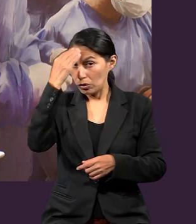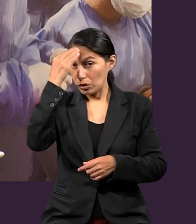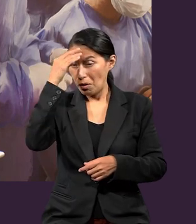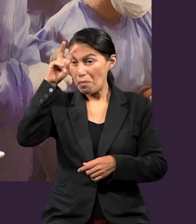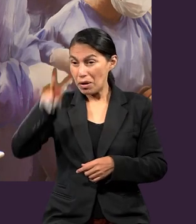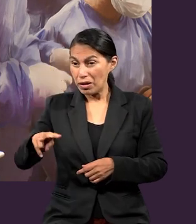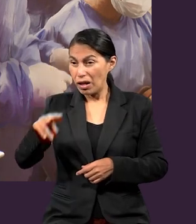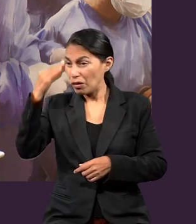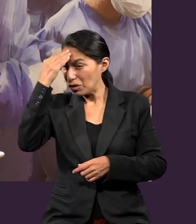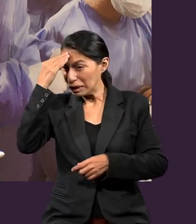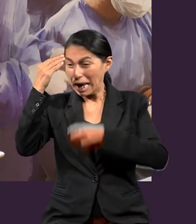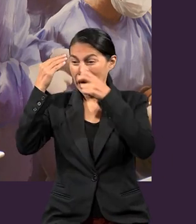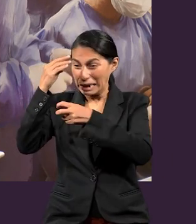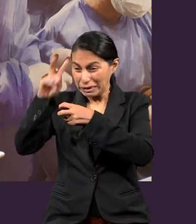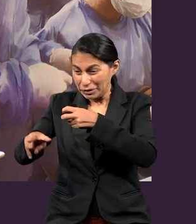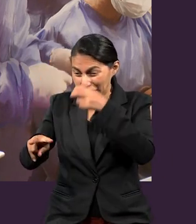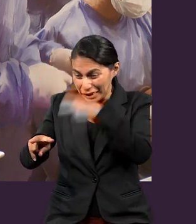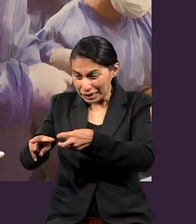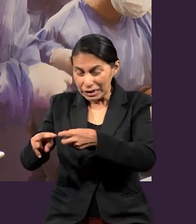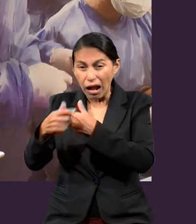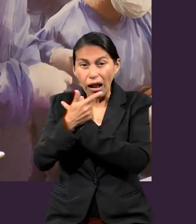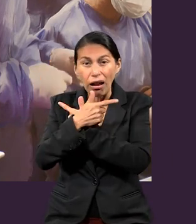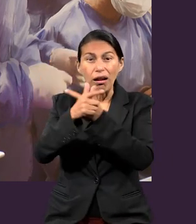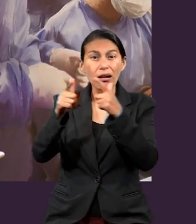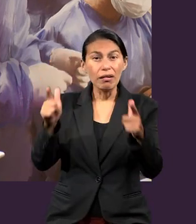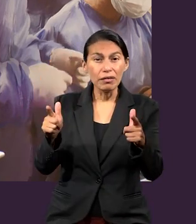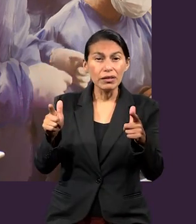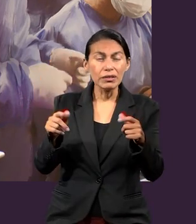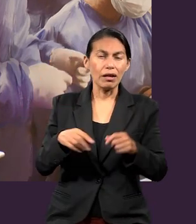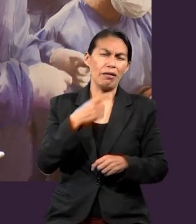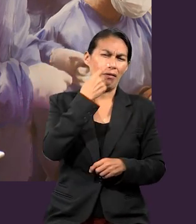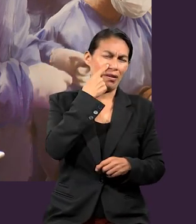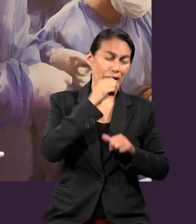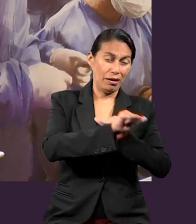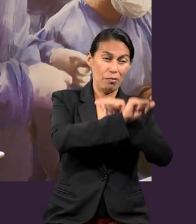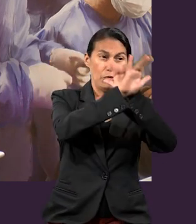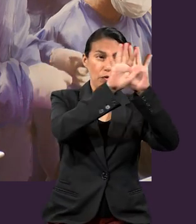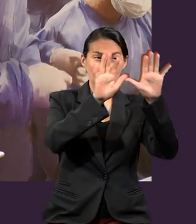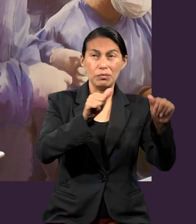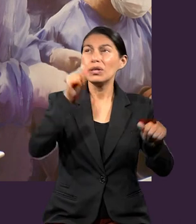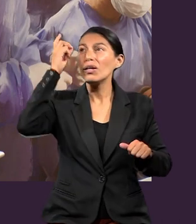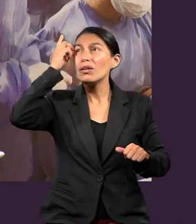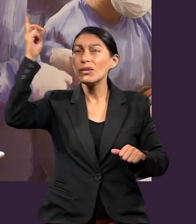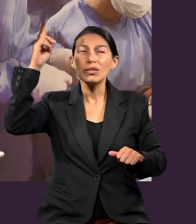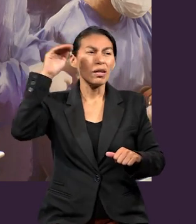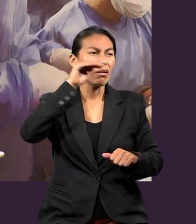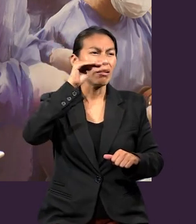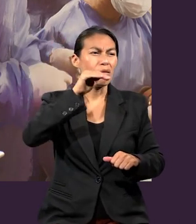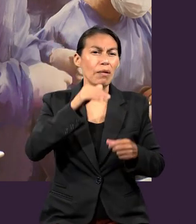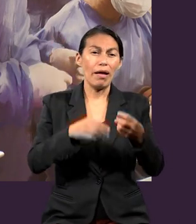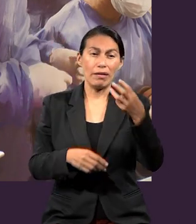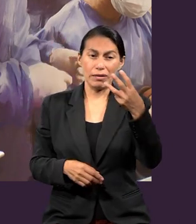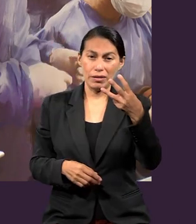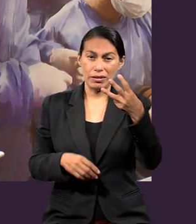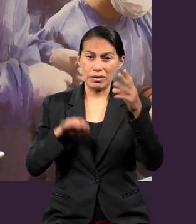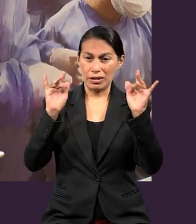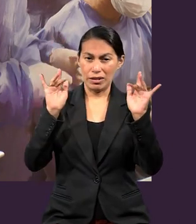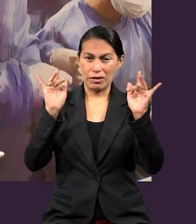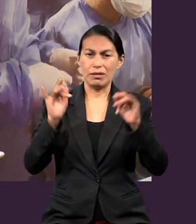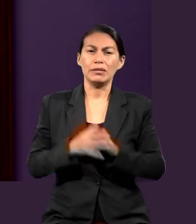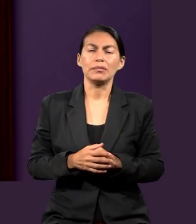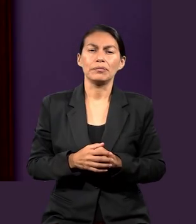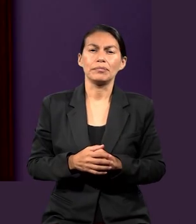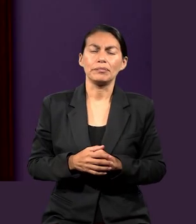verdad y la verdad os hará libre. Y entonces en Apocalipsis se nos hace un llamado final de parte de Dios por medio de los tres ángeles.